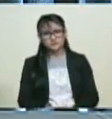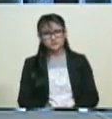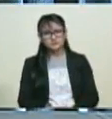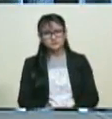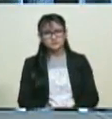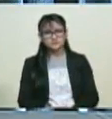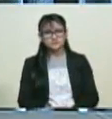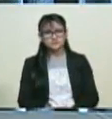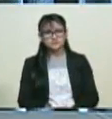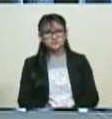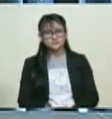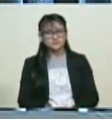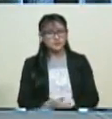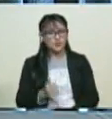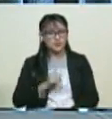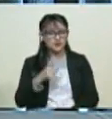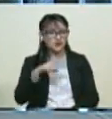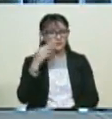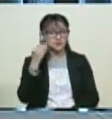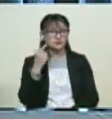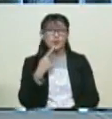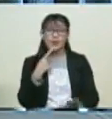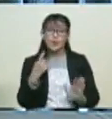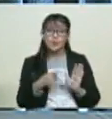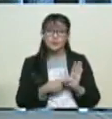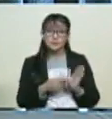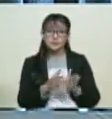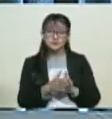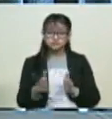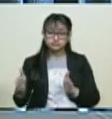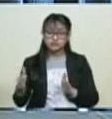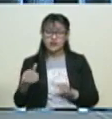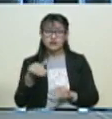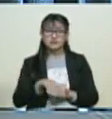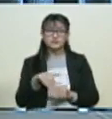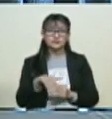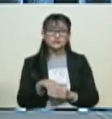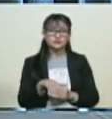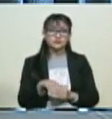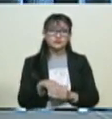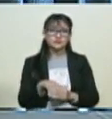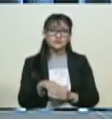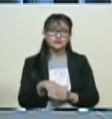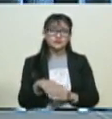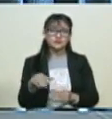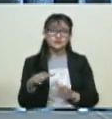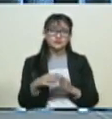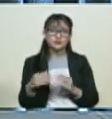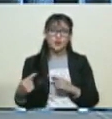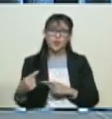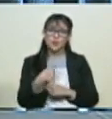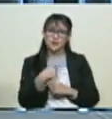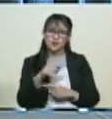cualquiera de nosotros pero se ha cumplido un ciclo electoral como estábamos obligados